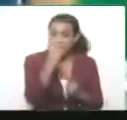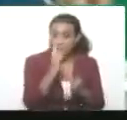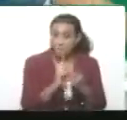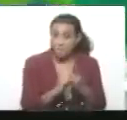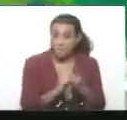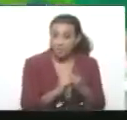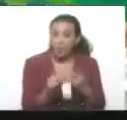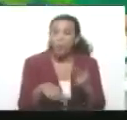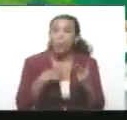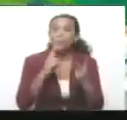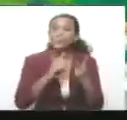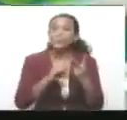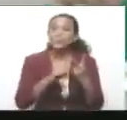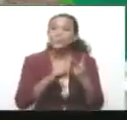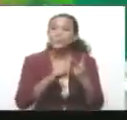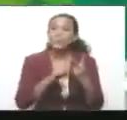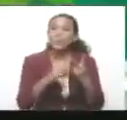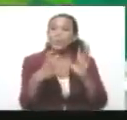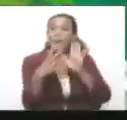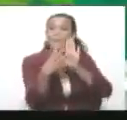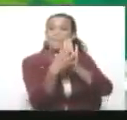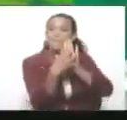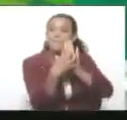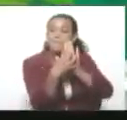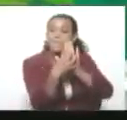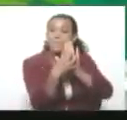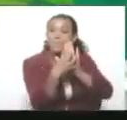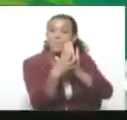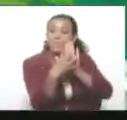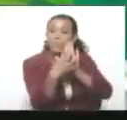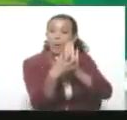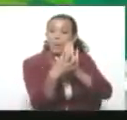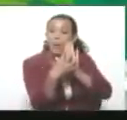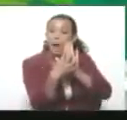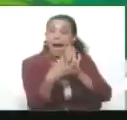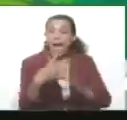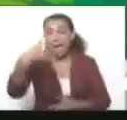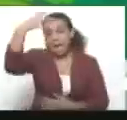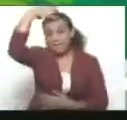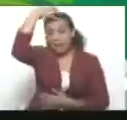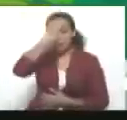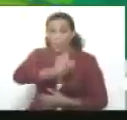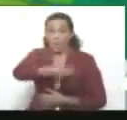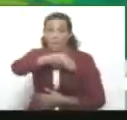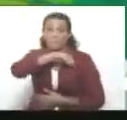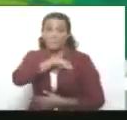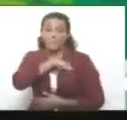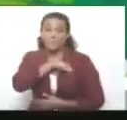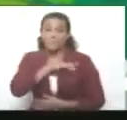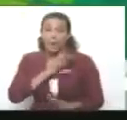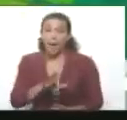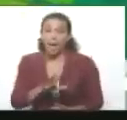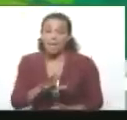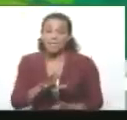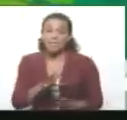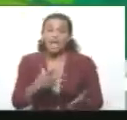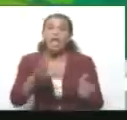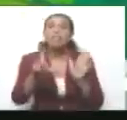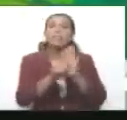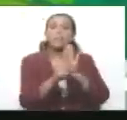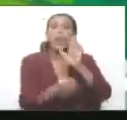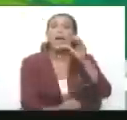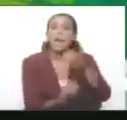aquí hay un segundo mapa cuando el reino de España saca el decreto